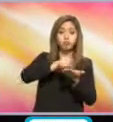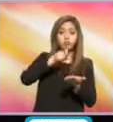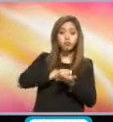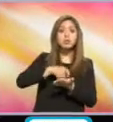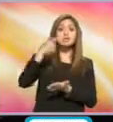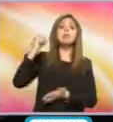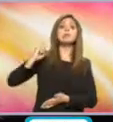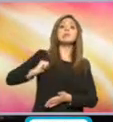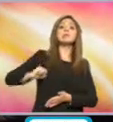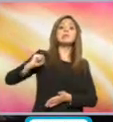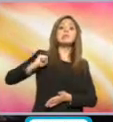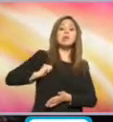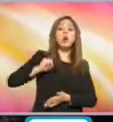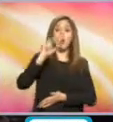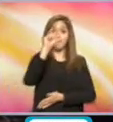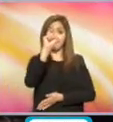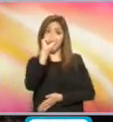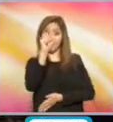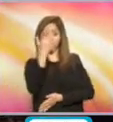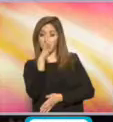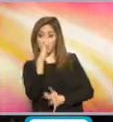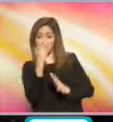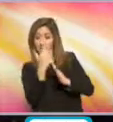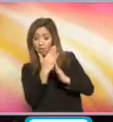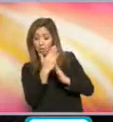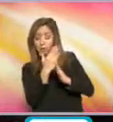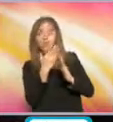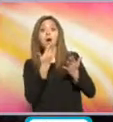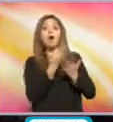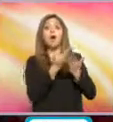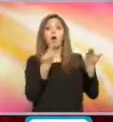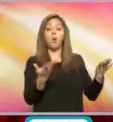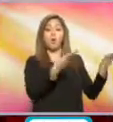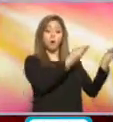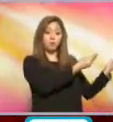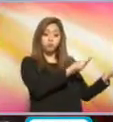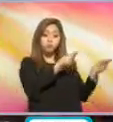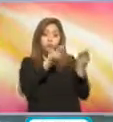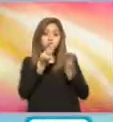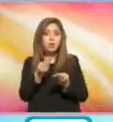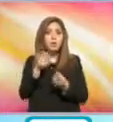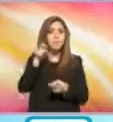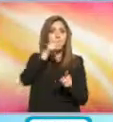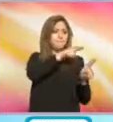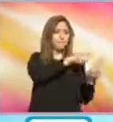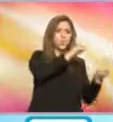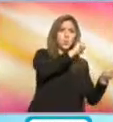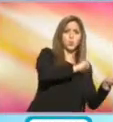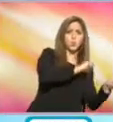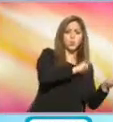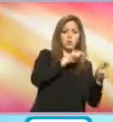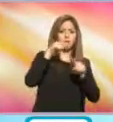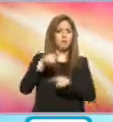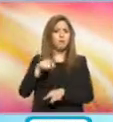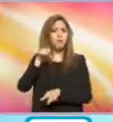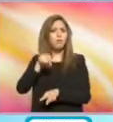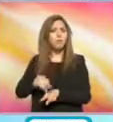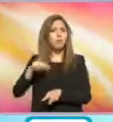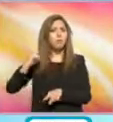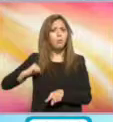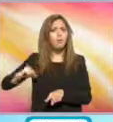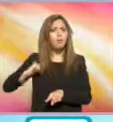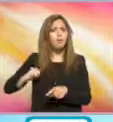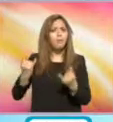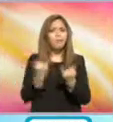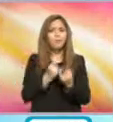¿sí? Perdón, del siglo XX, ahora vuelve a tener las mismas problemáticas las mujeres. Es decir, son tres hermanas, se van a